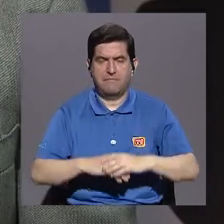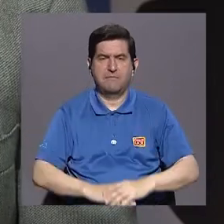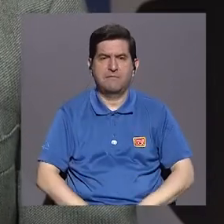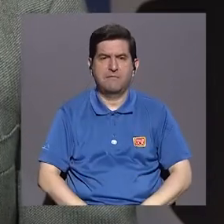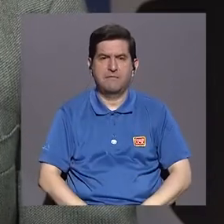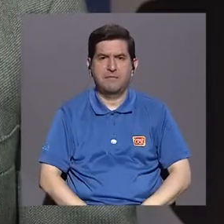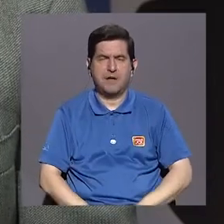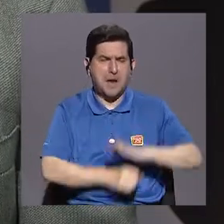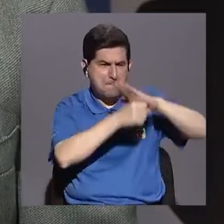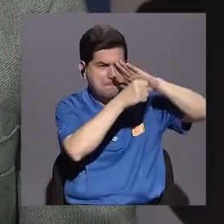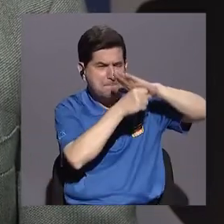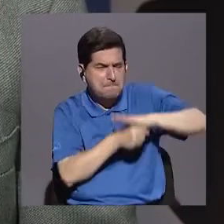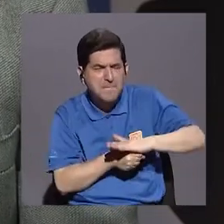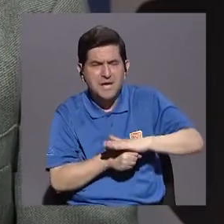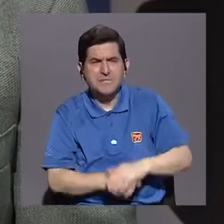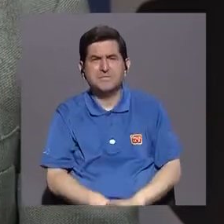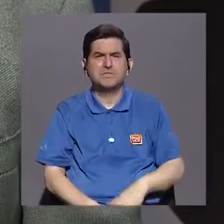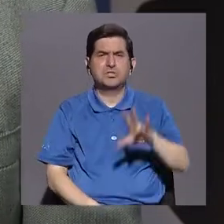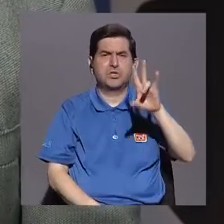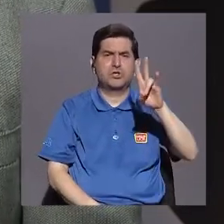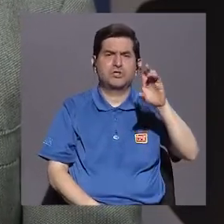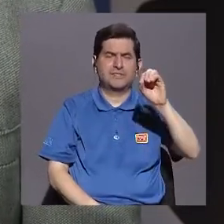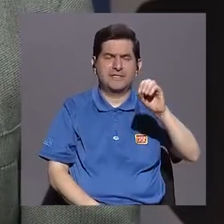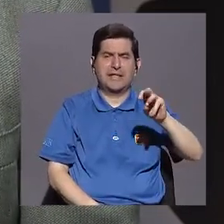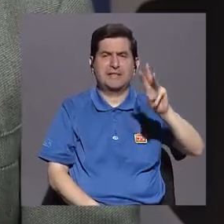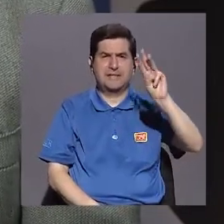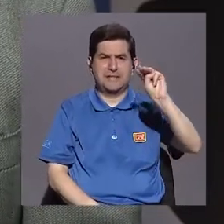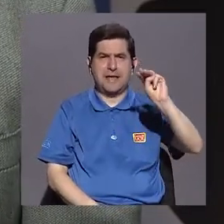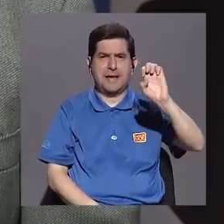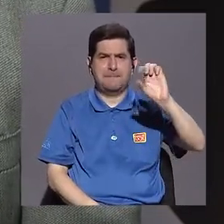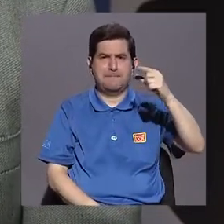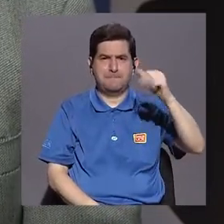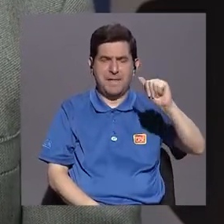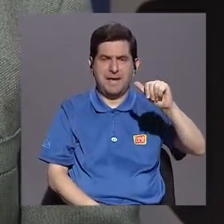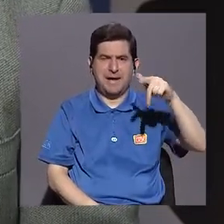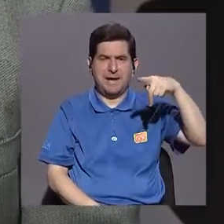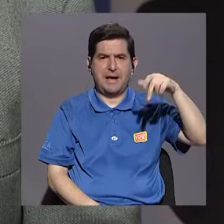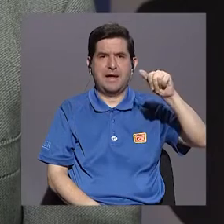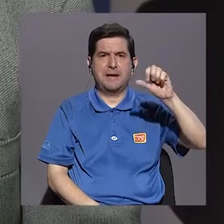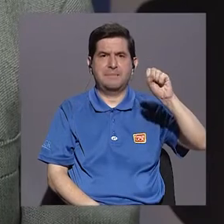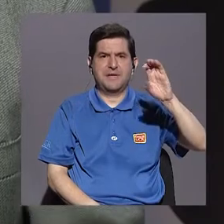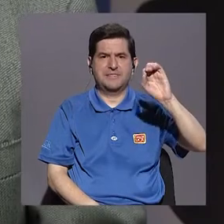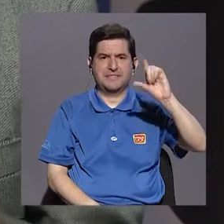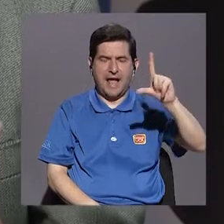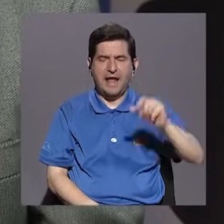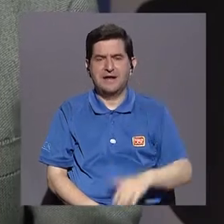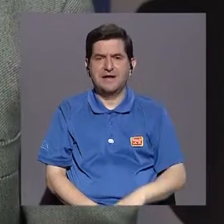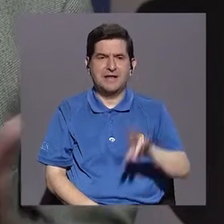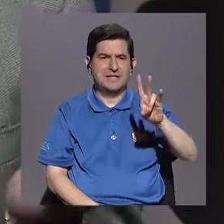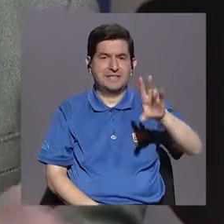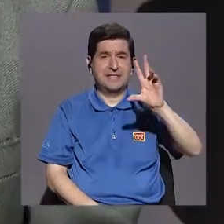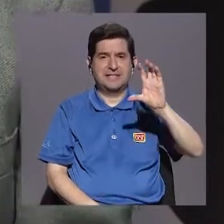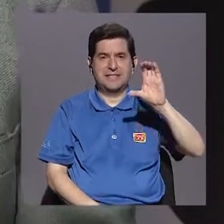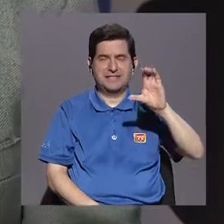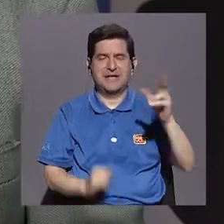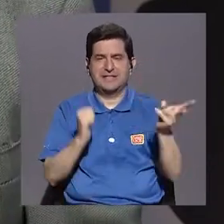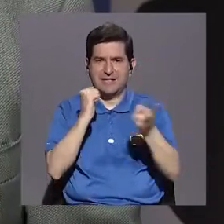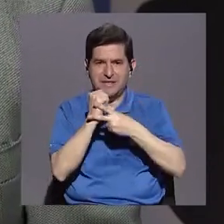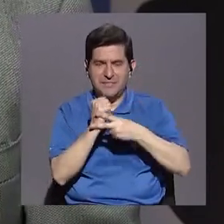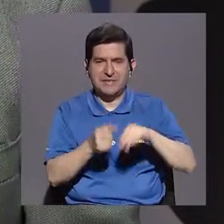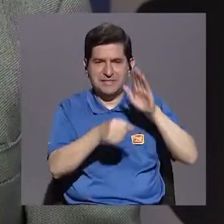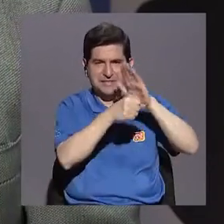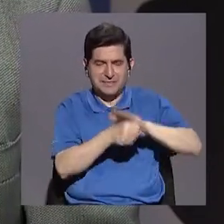a presiones de por ahí de 70 mega pascal es como setecientas veces la presión atmosférica